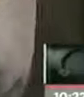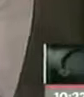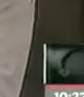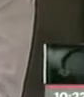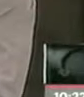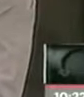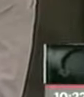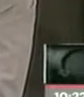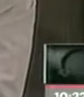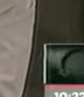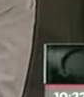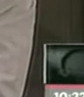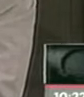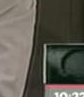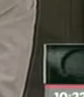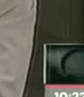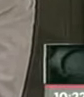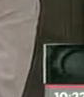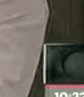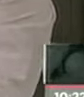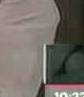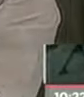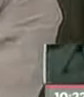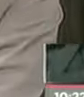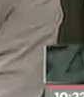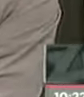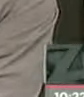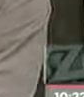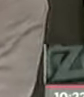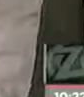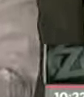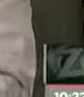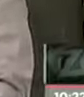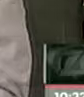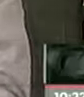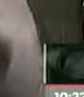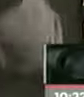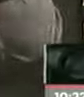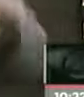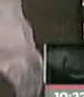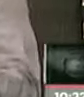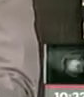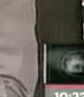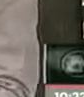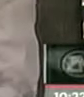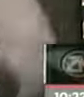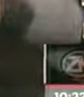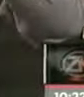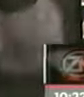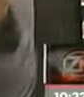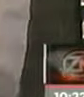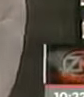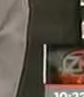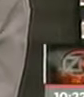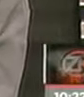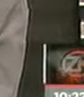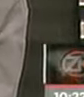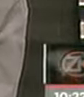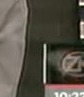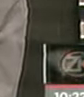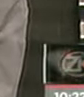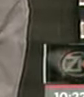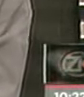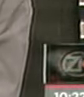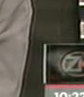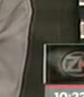las implicaciones de esas sanciones económicas, que se ve reflejado en la falta de medicinas, en la falta de alimentos, pero también tocan las